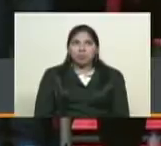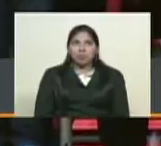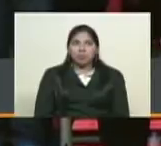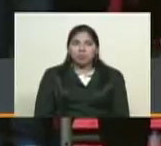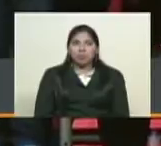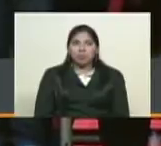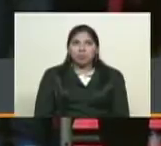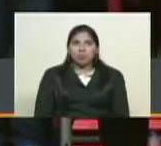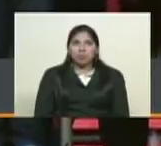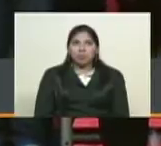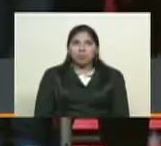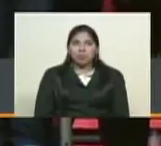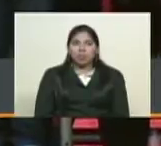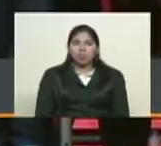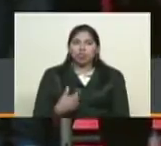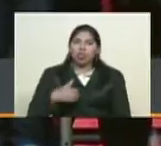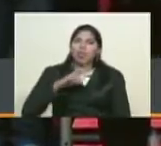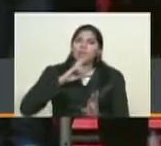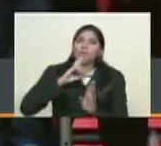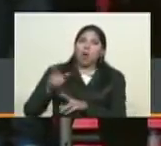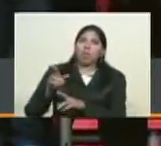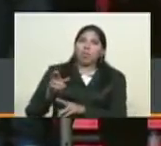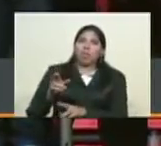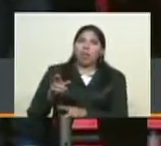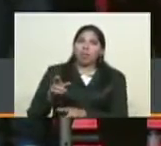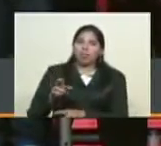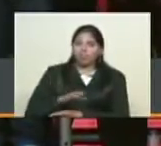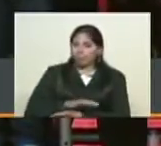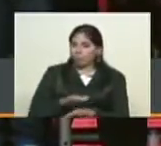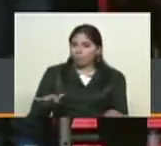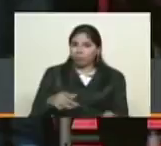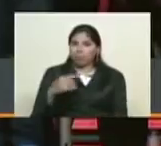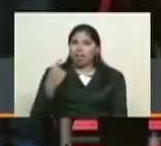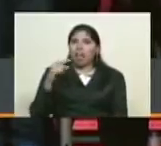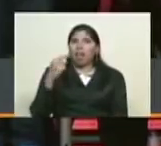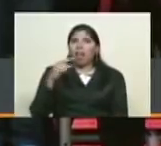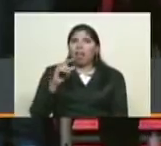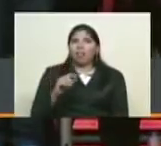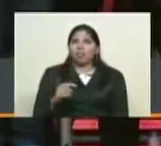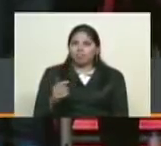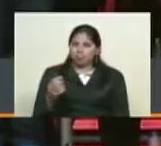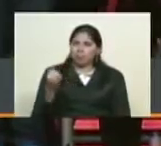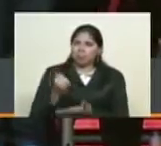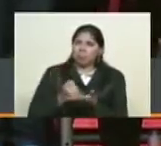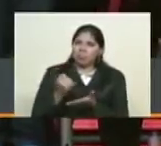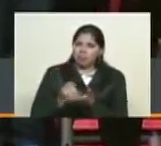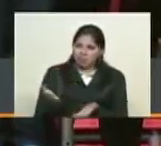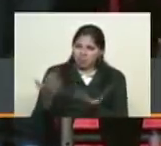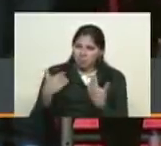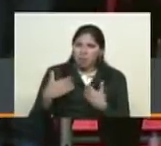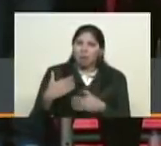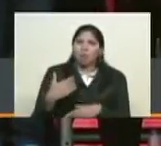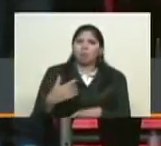le tengo su respuesta. Henry Falcón, inscríbete, compadre, vamos para la calle, pues.